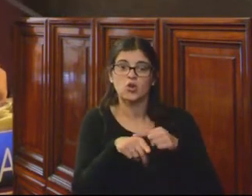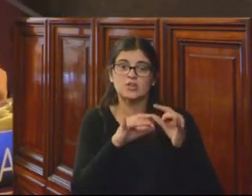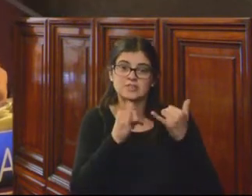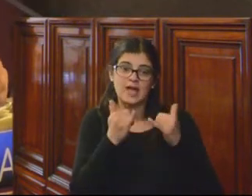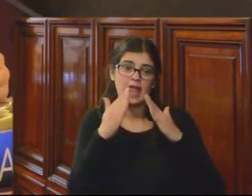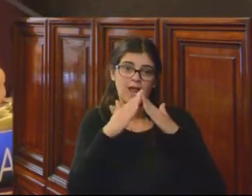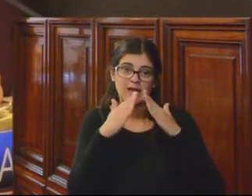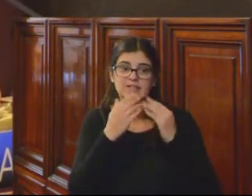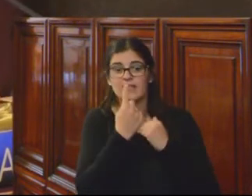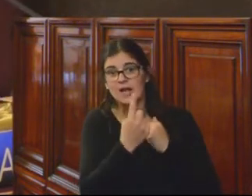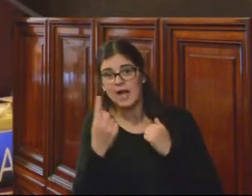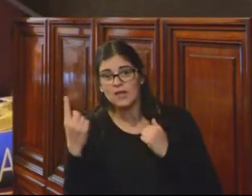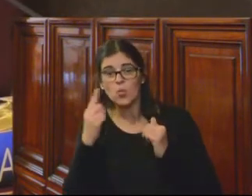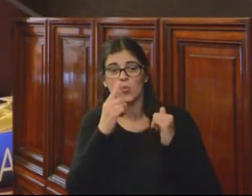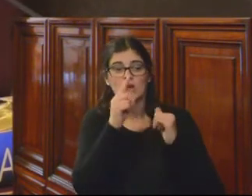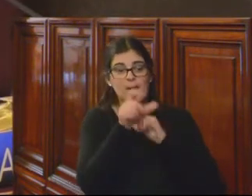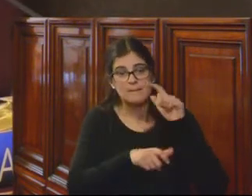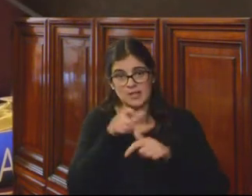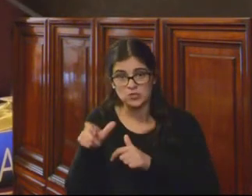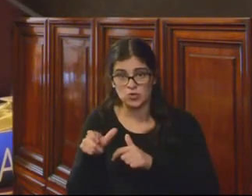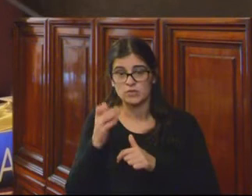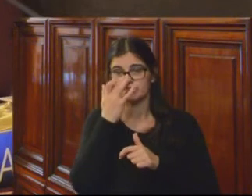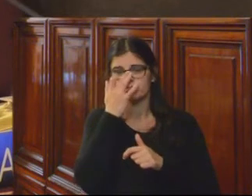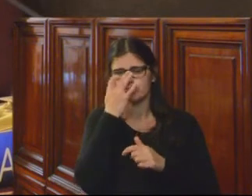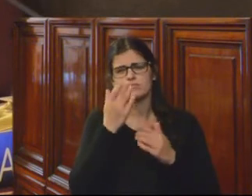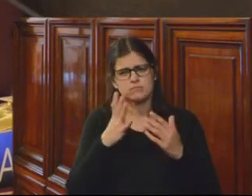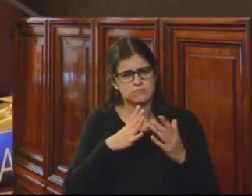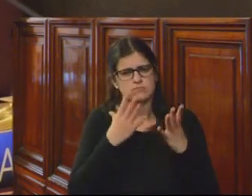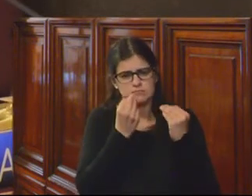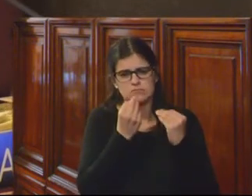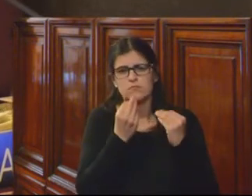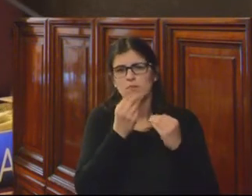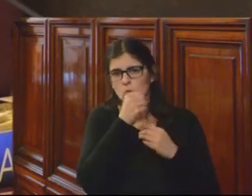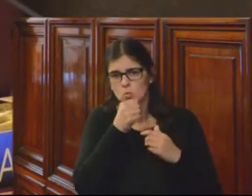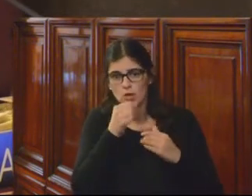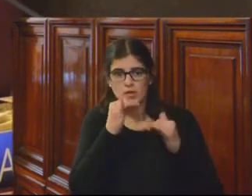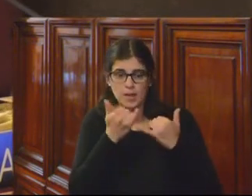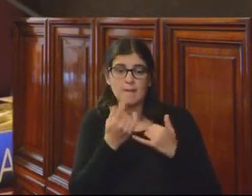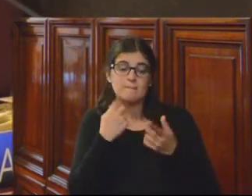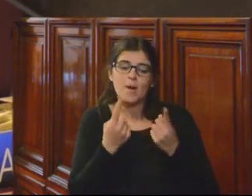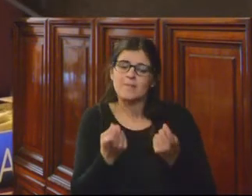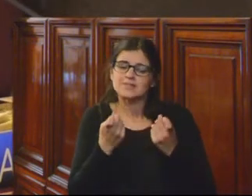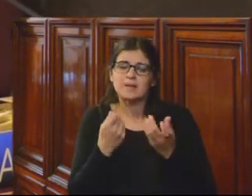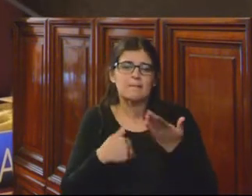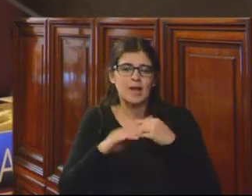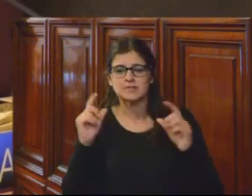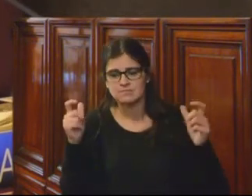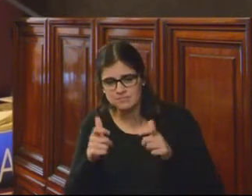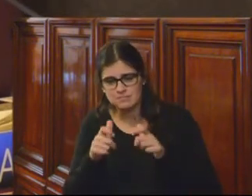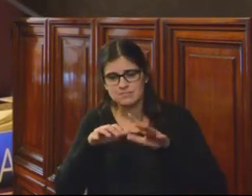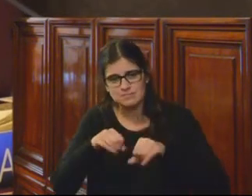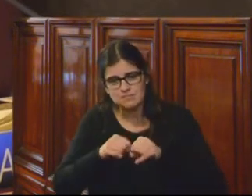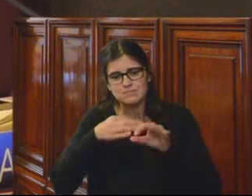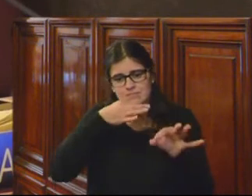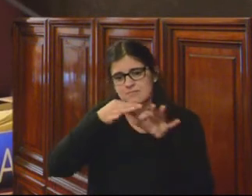casa de cada una de las personas. Son pues muchas de las medidas, pero bueno, necesitaríamos varias audiencias para poder